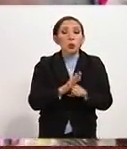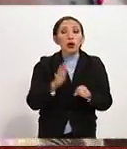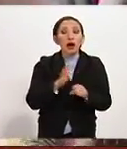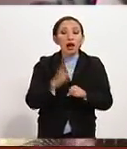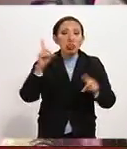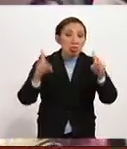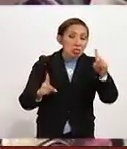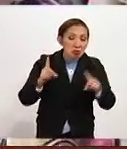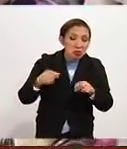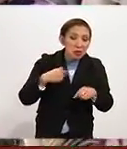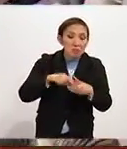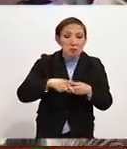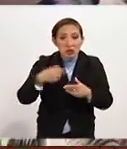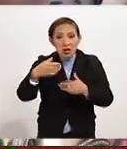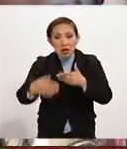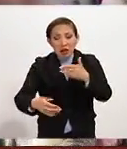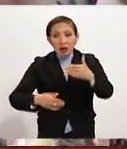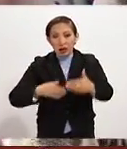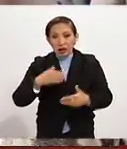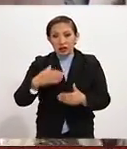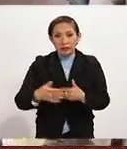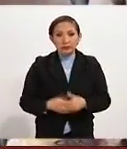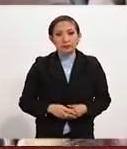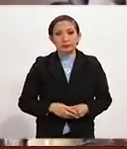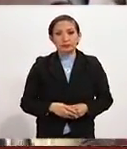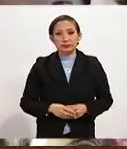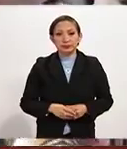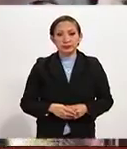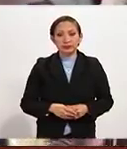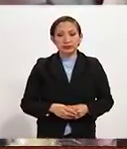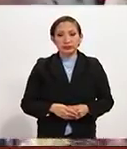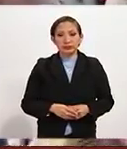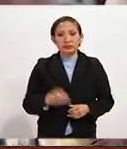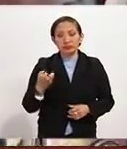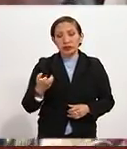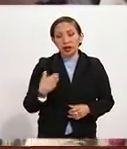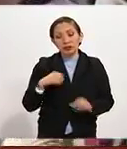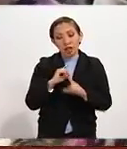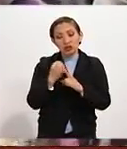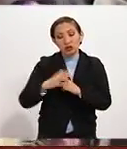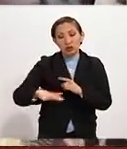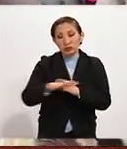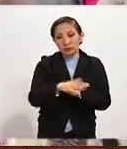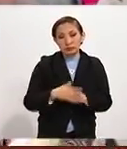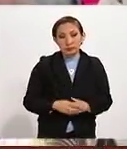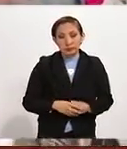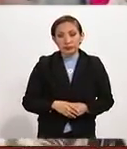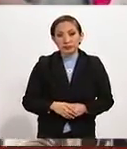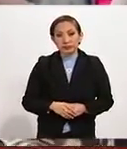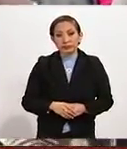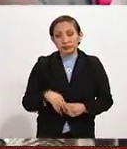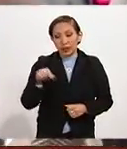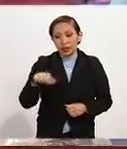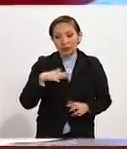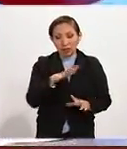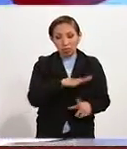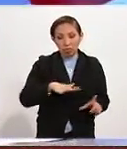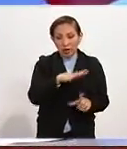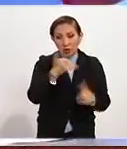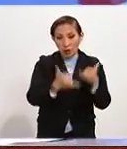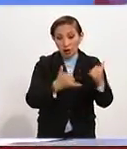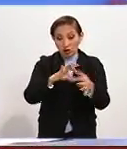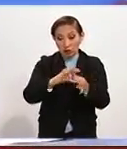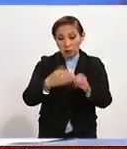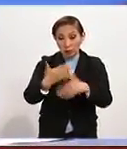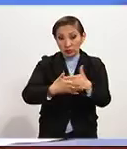las medidas que toman y tienen efecto. Entonces, en función de ahí, la sociedad imagino que lo espera. Claro, ya, y todo esto en el contexto de los Juegos